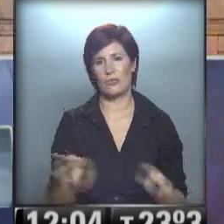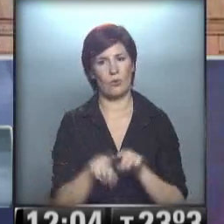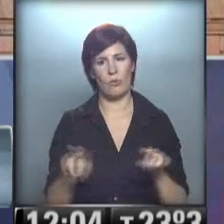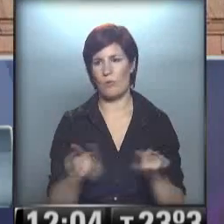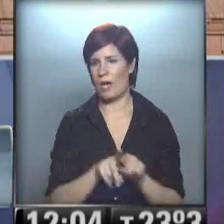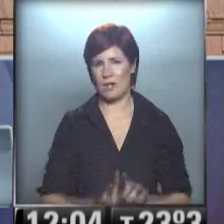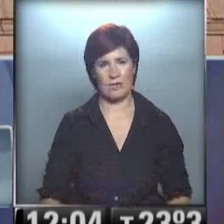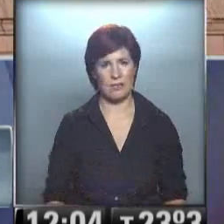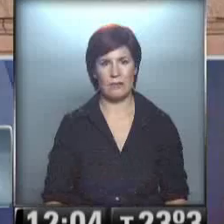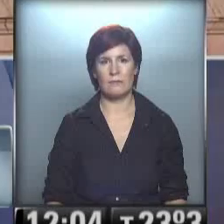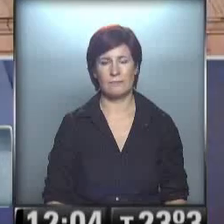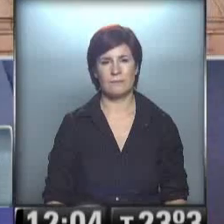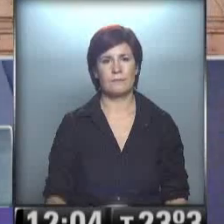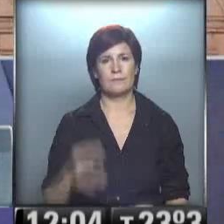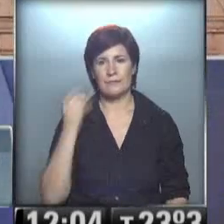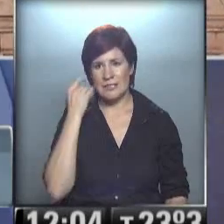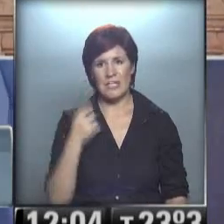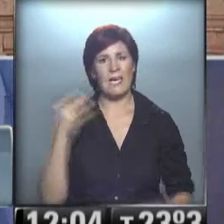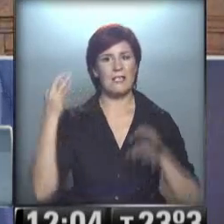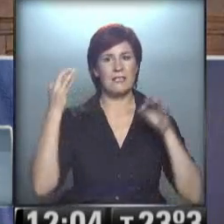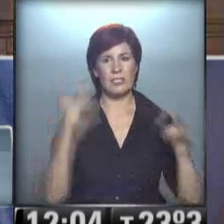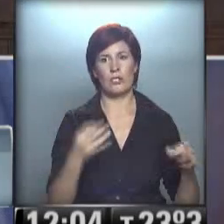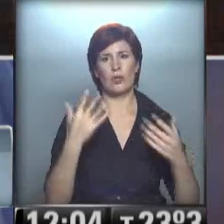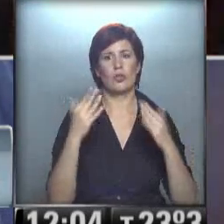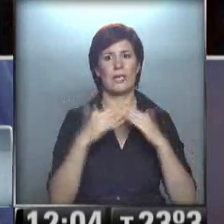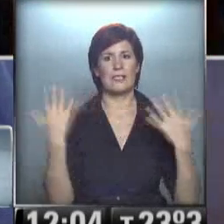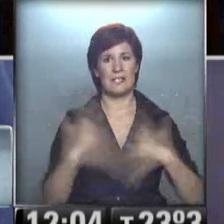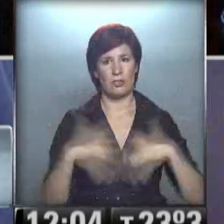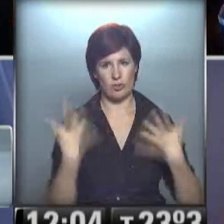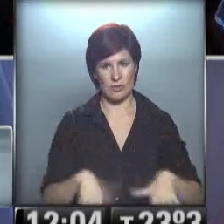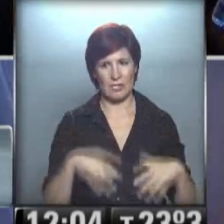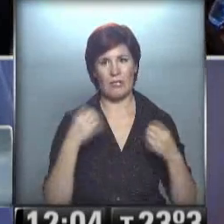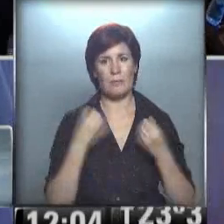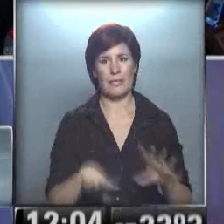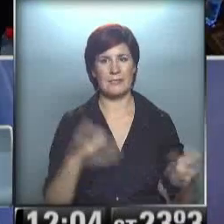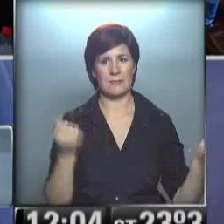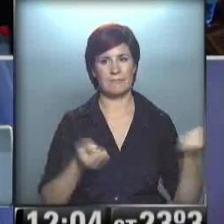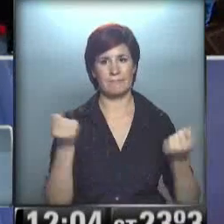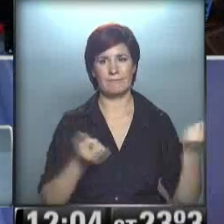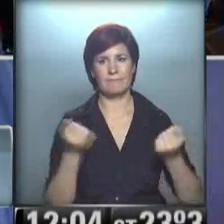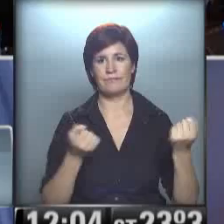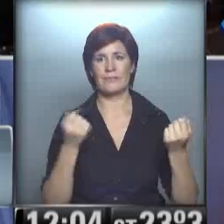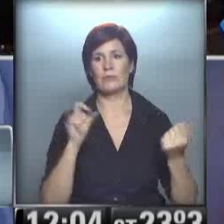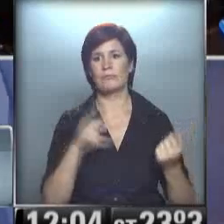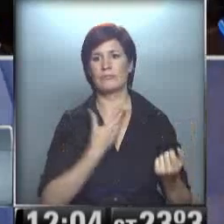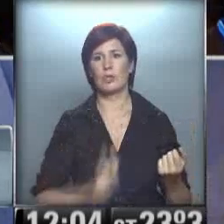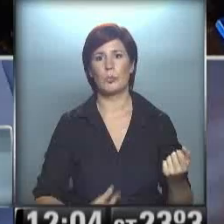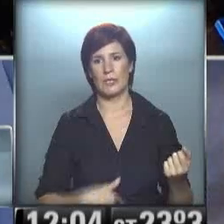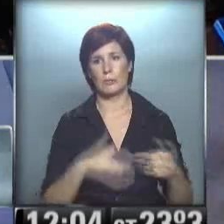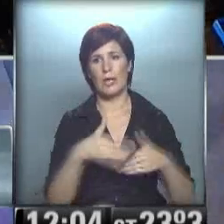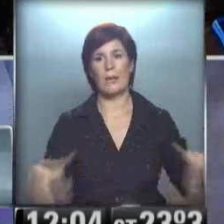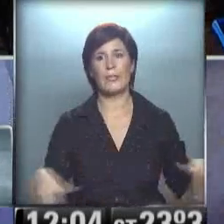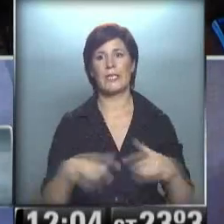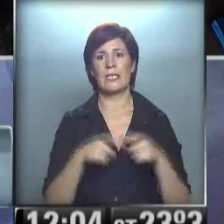Bueno, ya tenemos el dato que ya llegó a La Rosada y que está emprendiendo el viaje ya con el automóvil presidencial por Avenida de